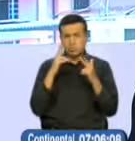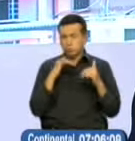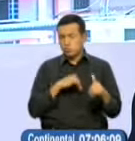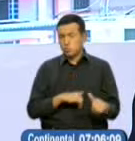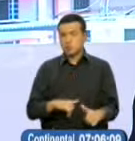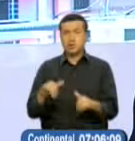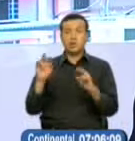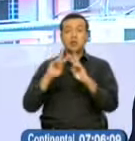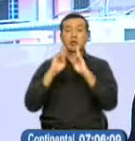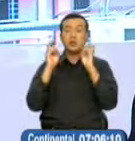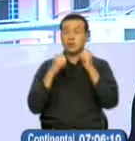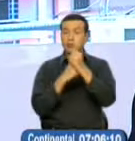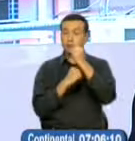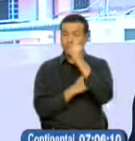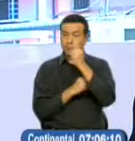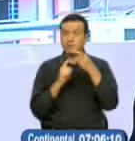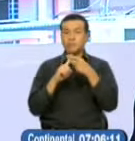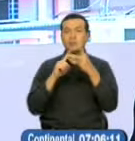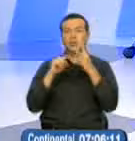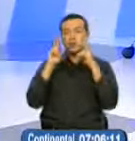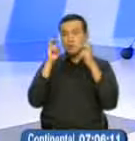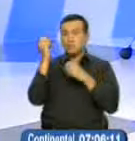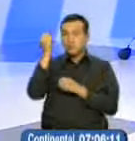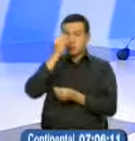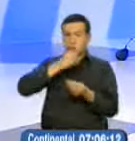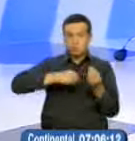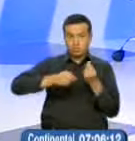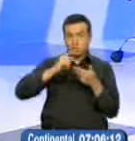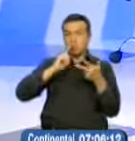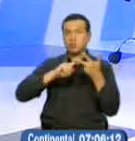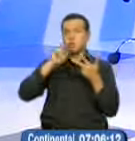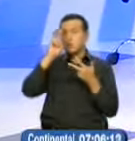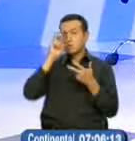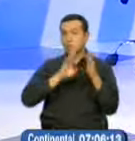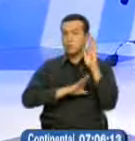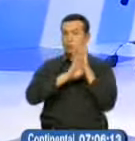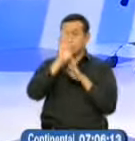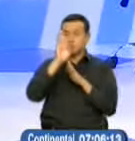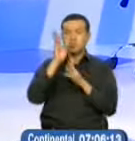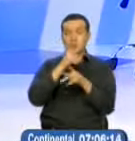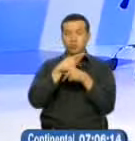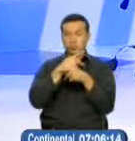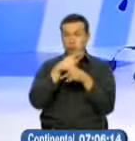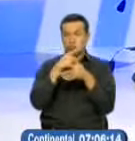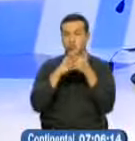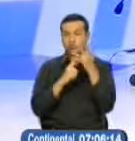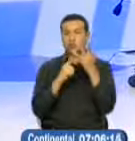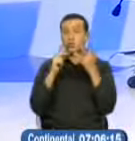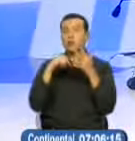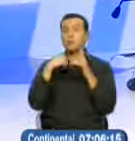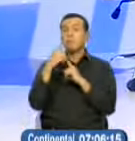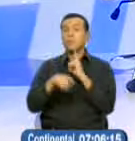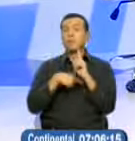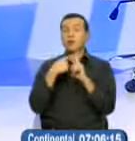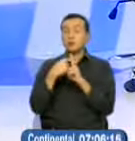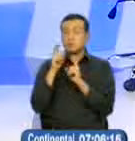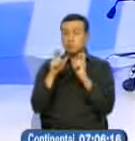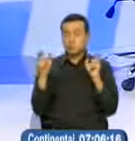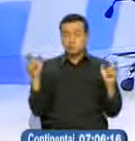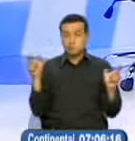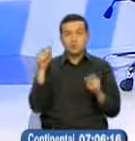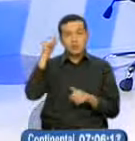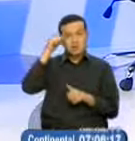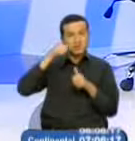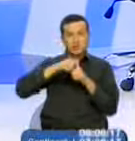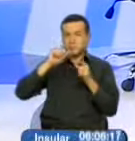por un tema de estabilidad, por un tema de atraer inversiones, por un tema de apuntalar el sector productivo y además porque así la gente, recordemos